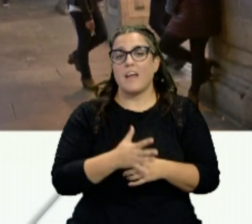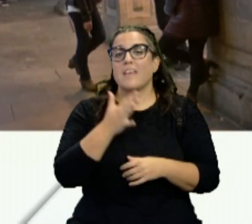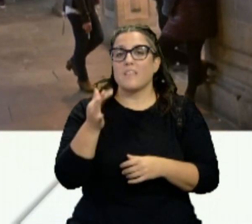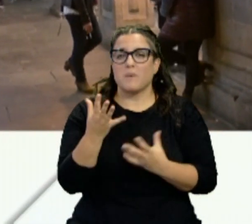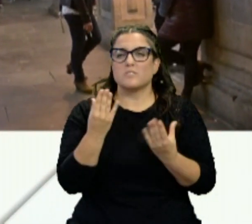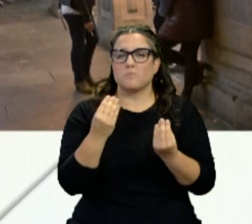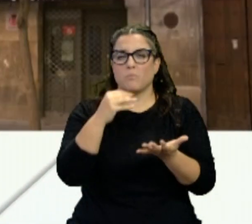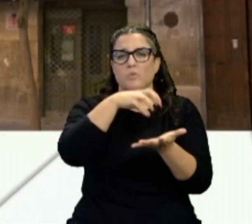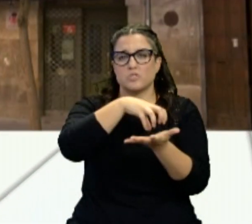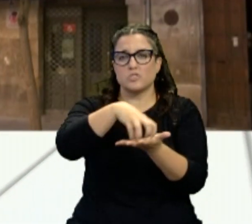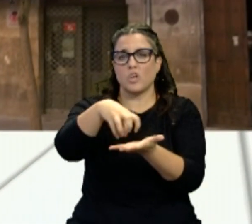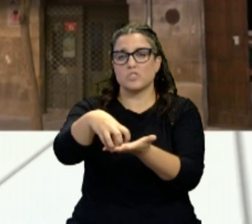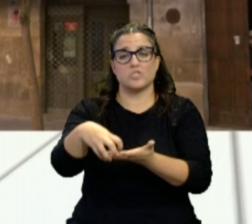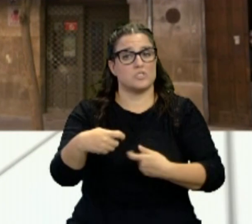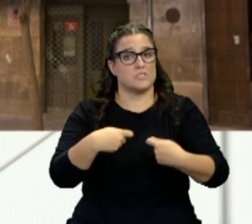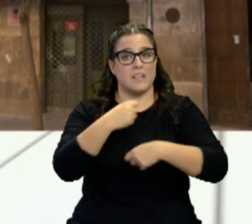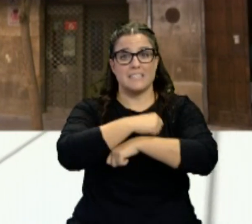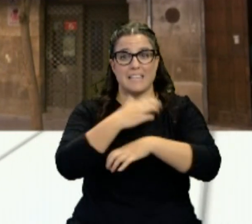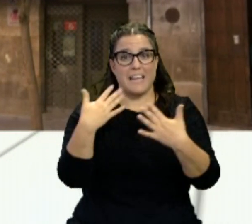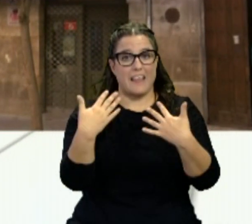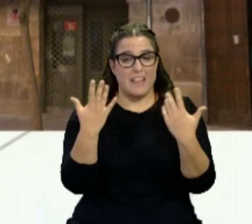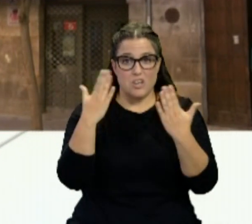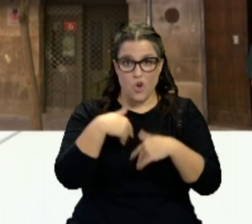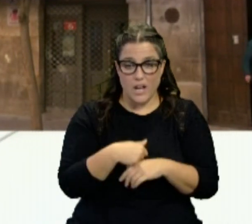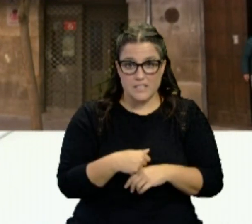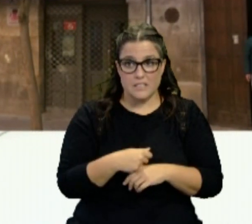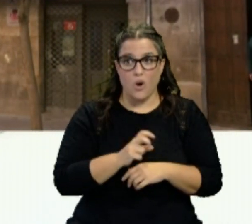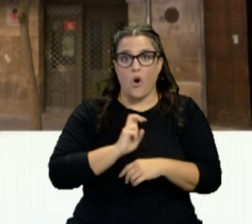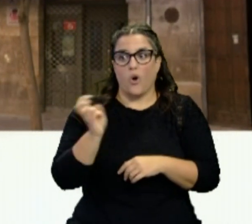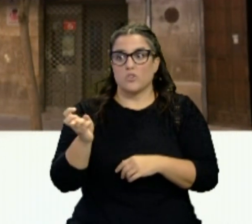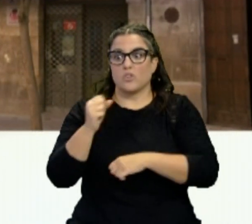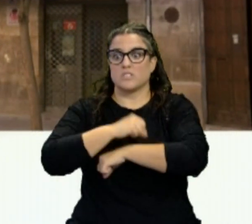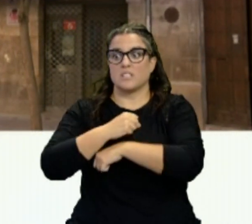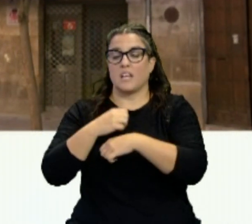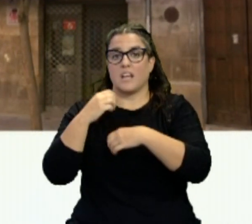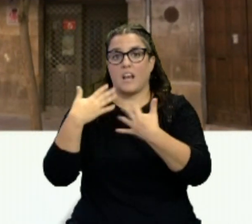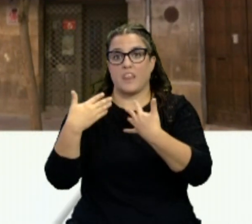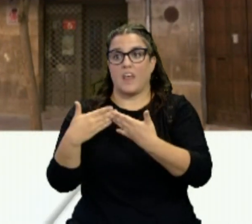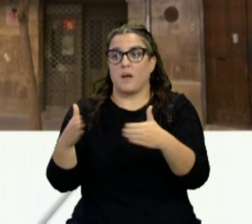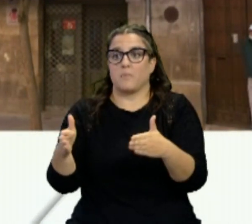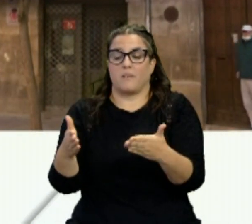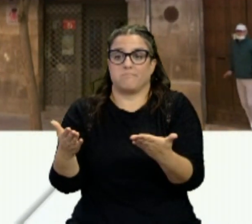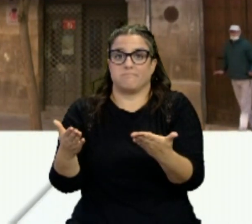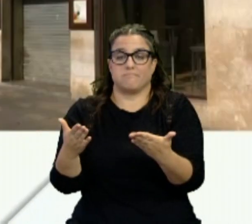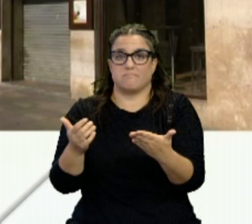muchísimos establecimientos que no tienen terraza y otros muchos que no les saldrá cuenta abrir, ¿no? Como pasó en mayo,